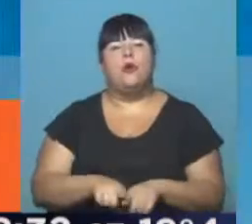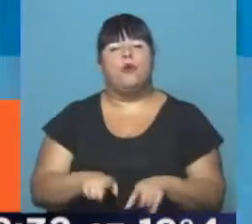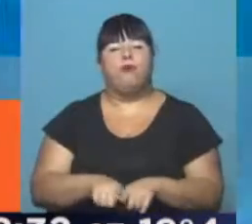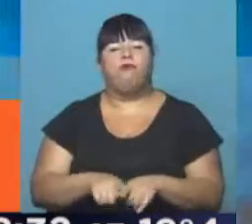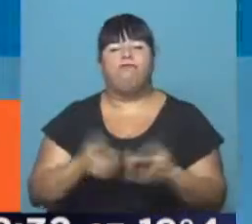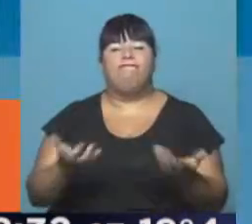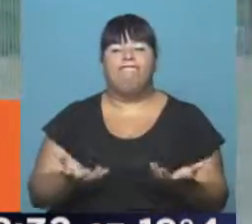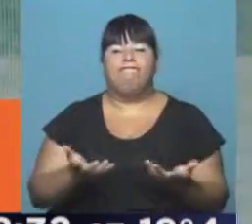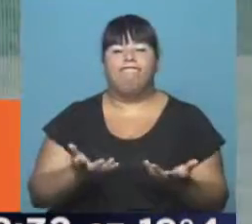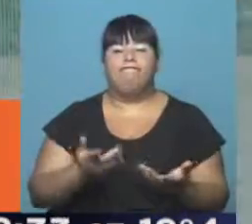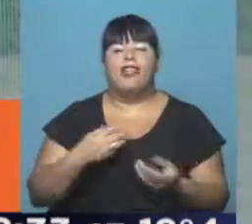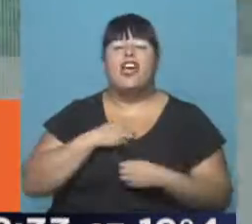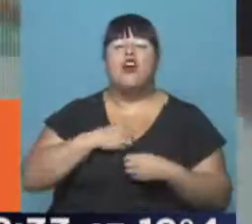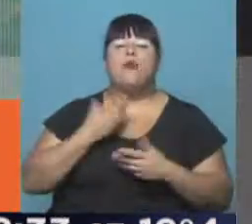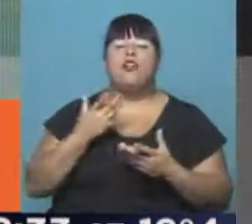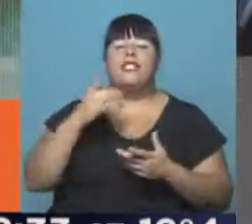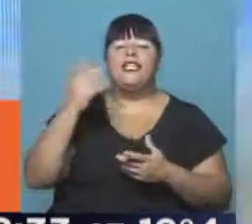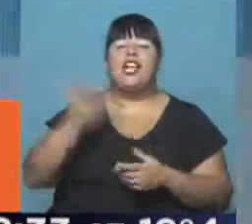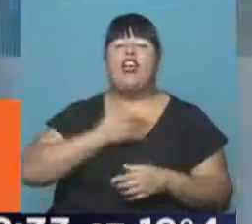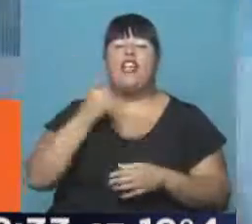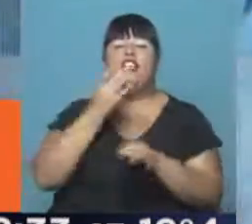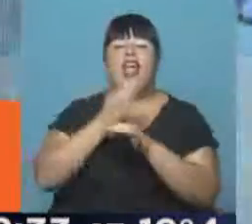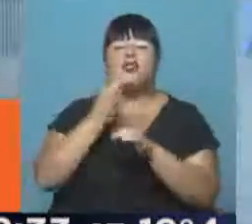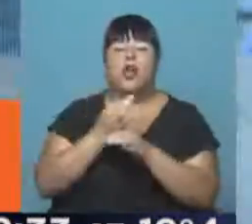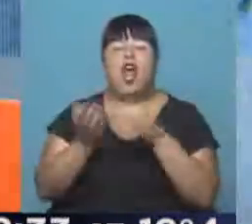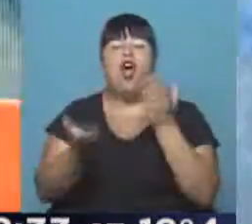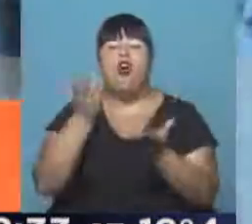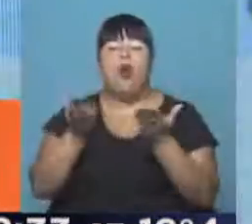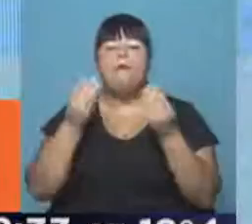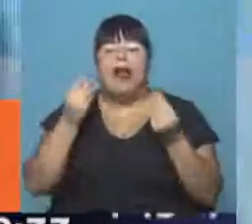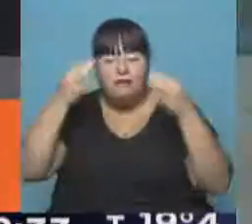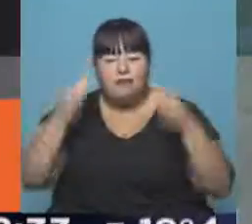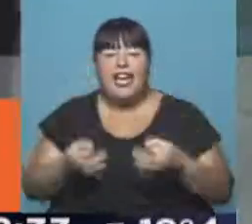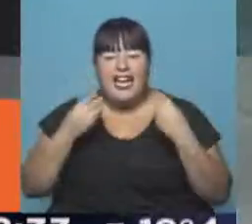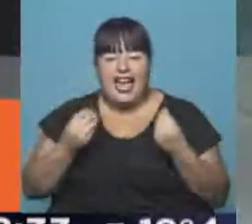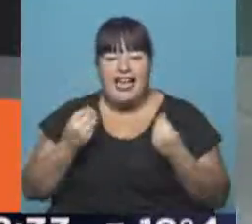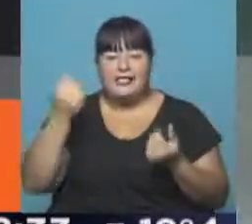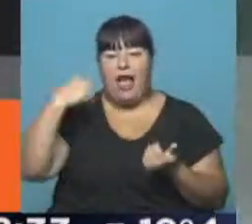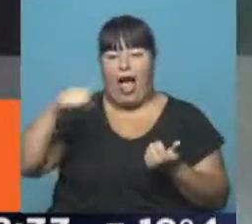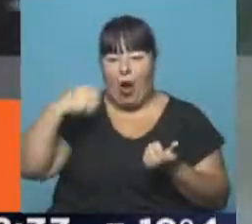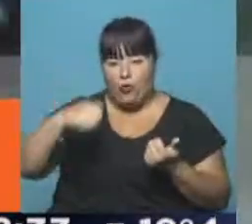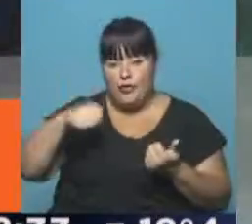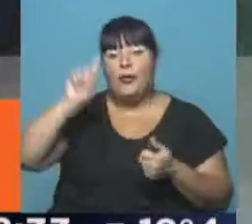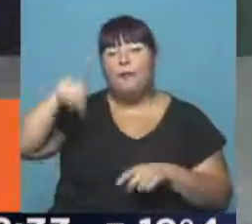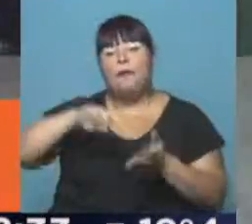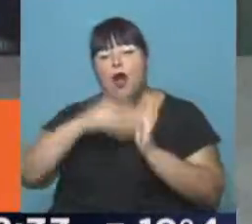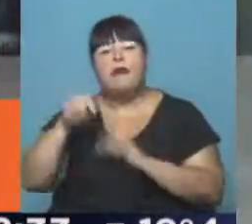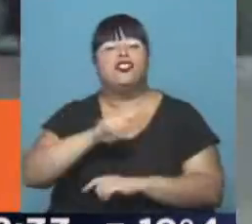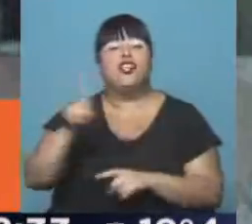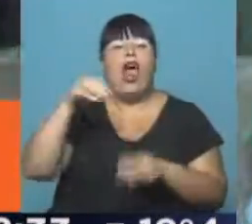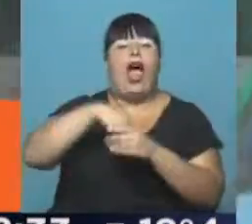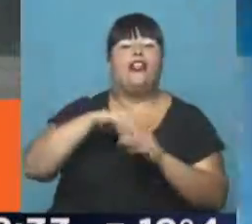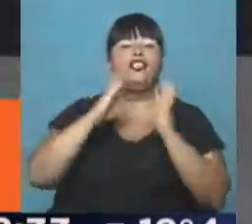es la percepción de los directivos de las escuelas con respecto a lo que es el ausentismo como problema o no problema dentro de